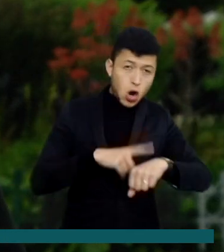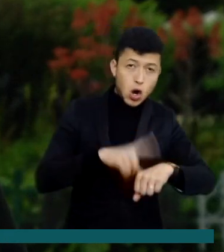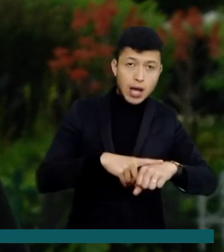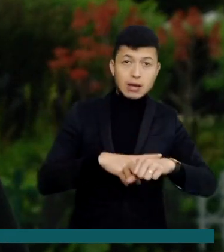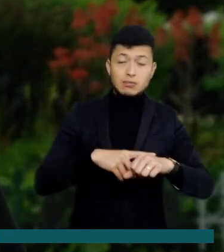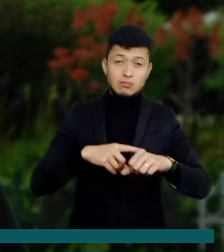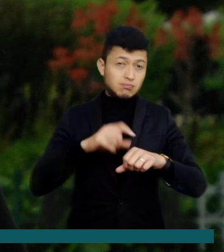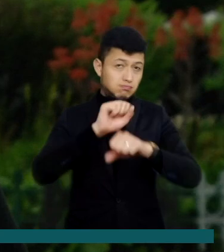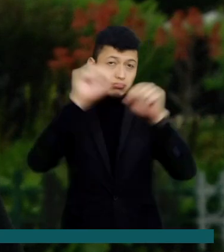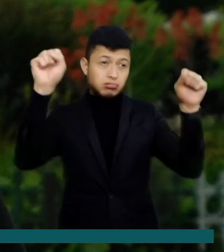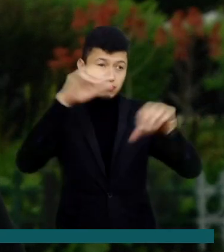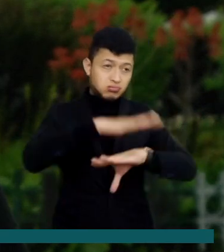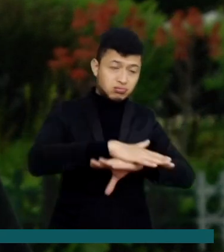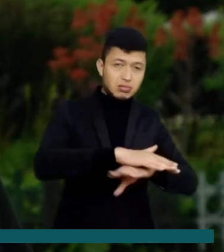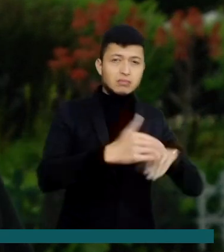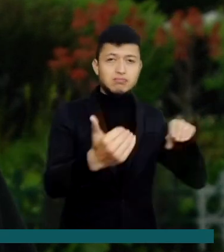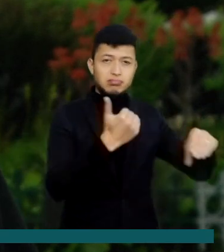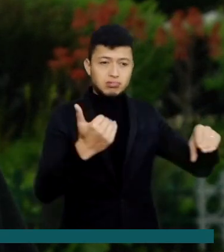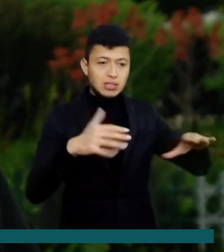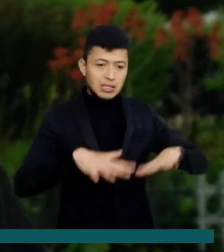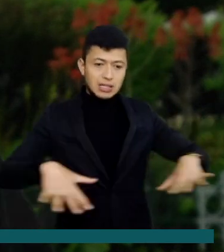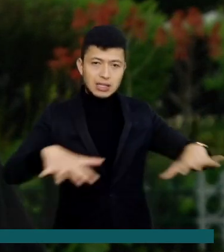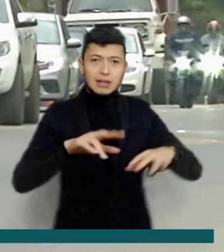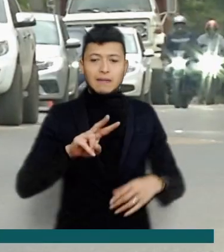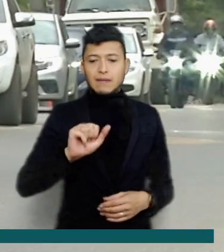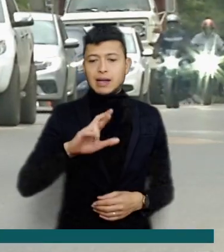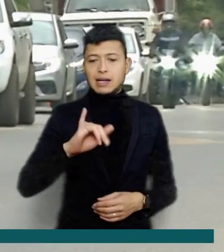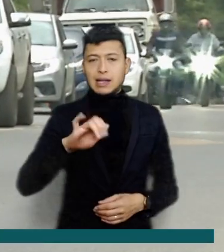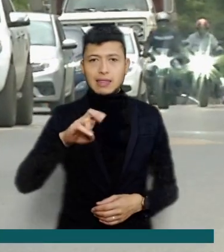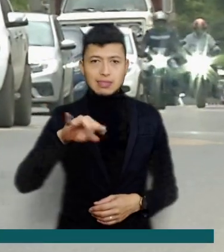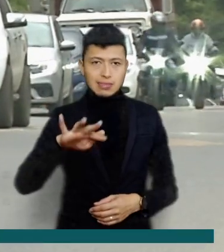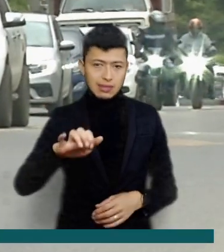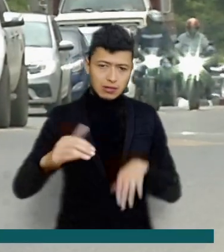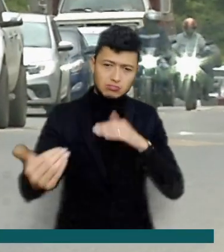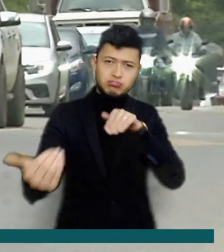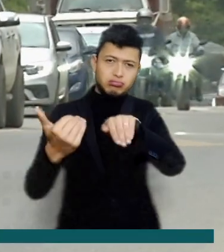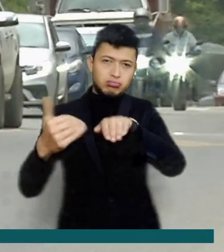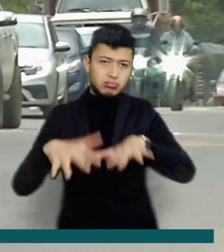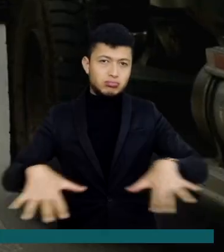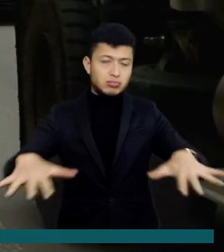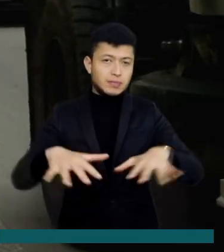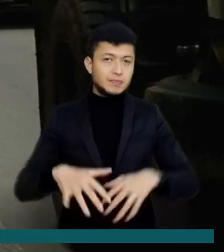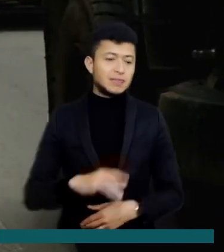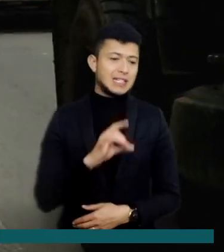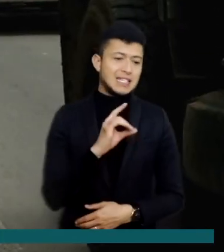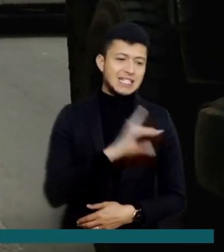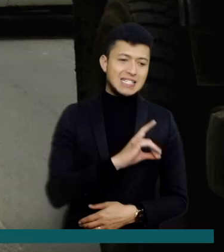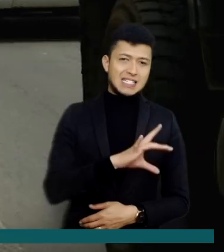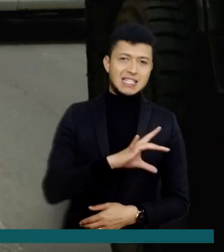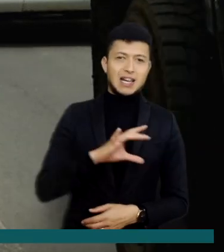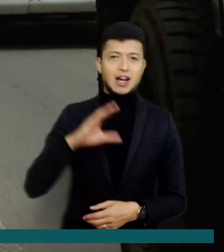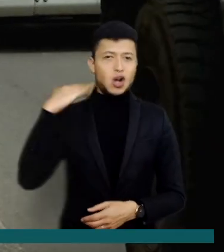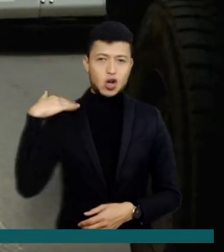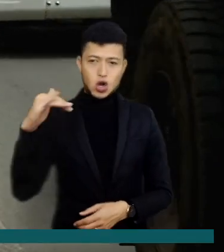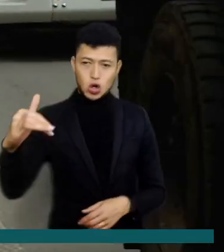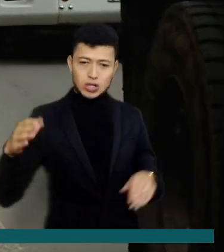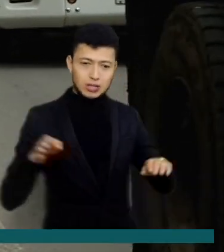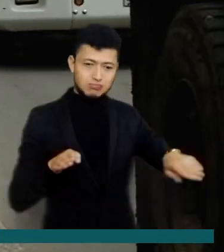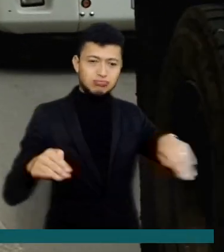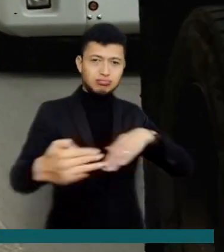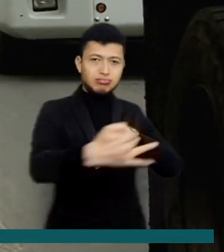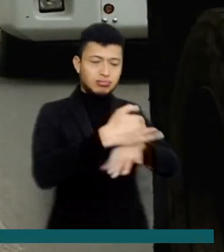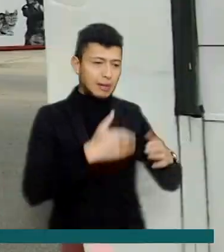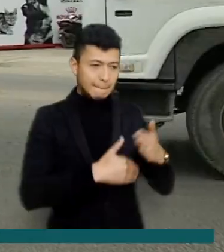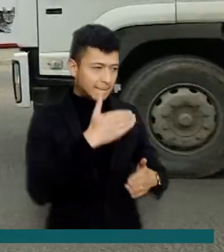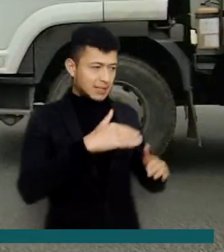y Horavalle entre la variante y la avenida Pradilla. Estos trancones son una constante en la variante Chía-Cota, la cual